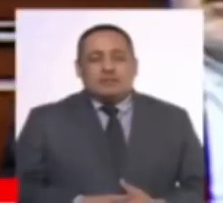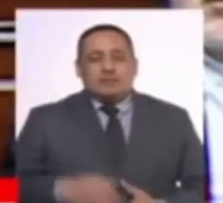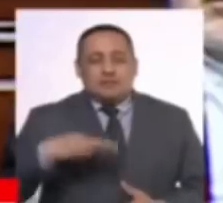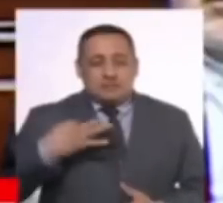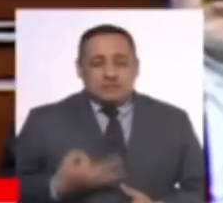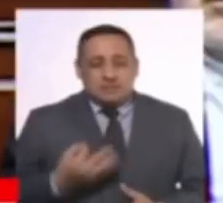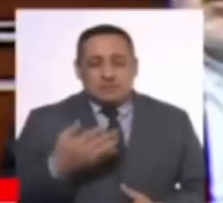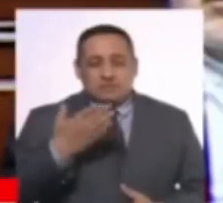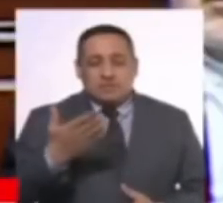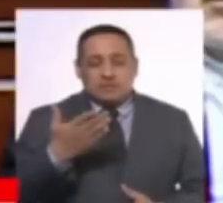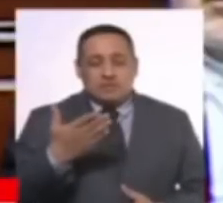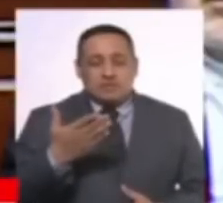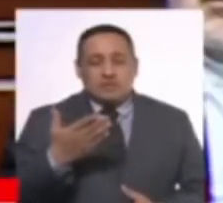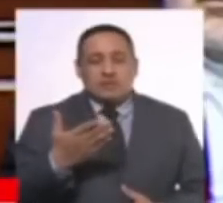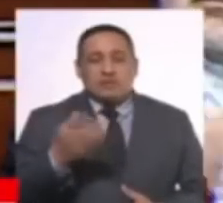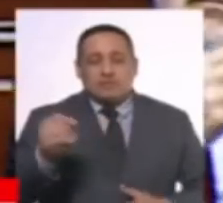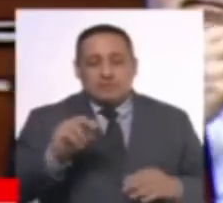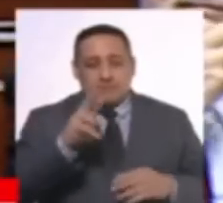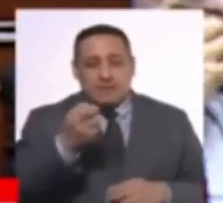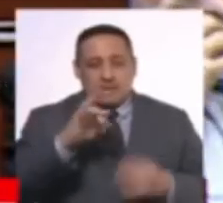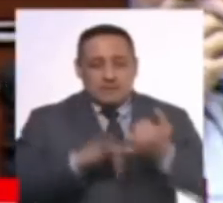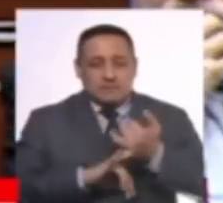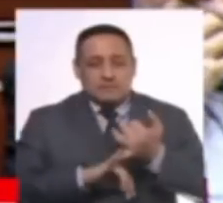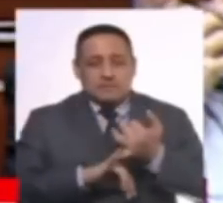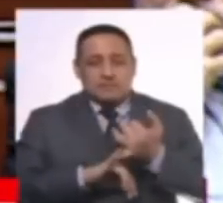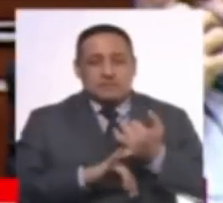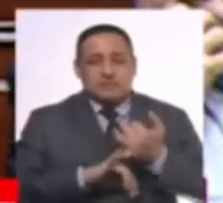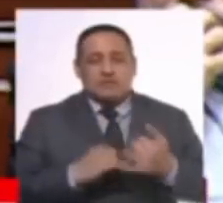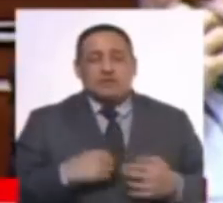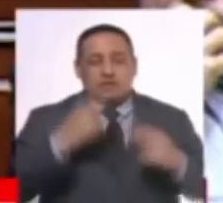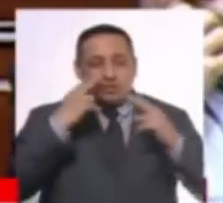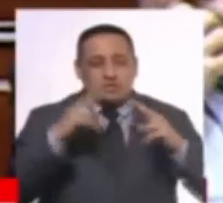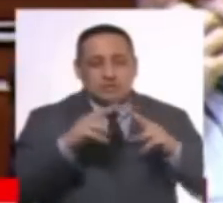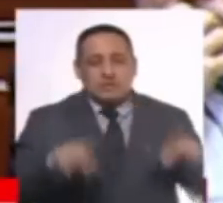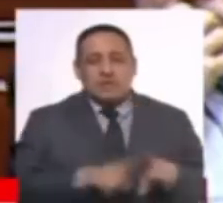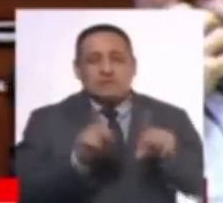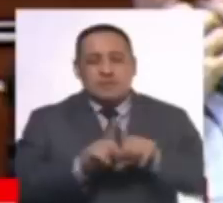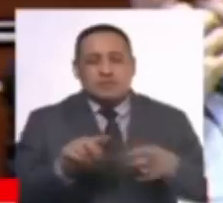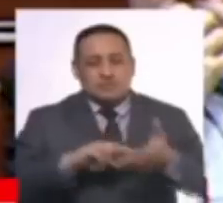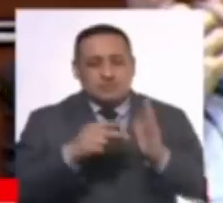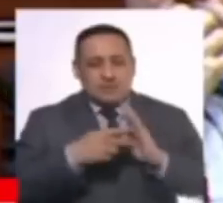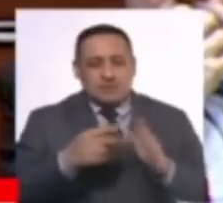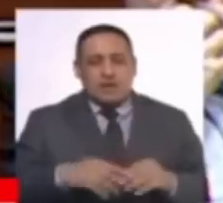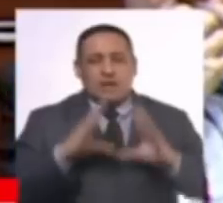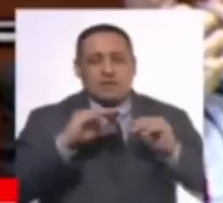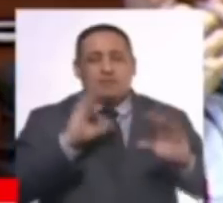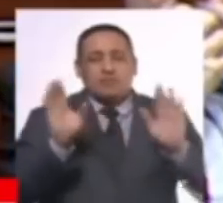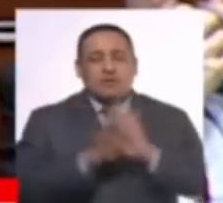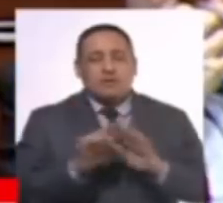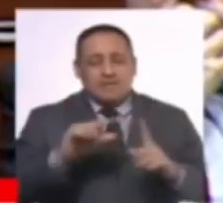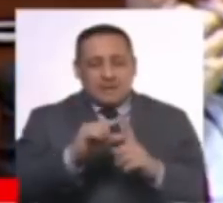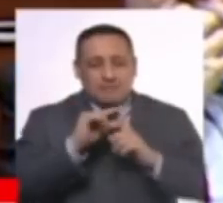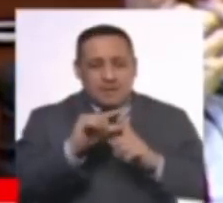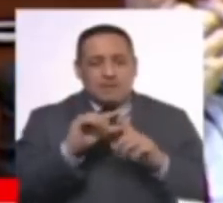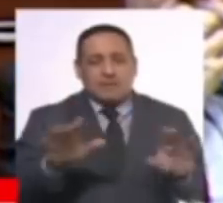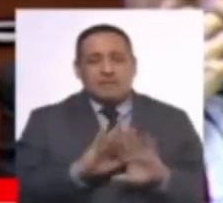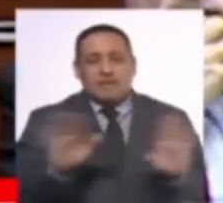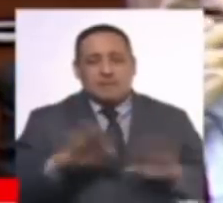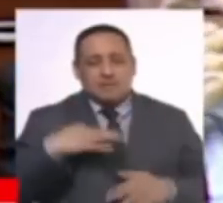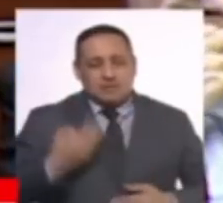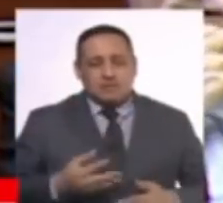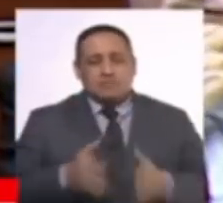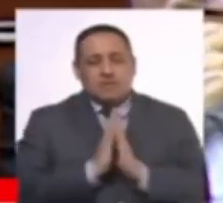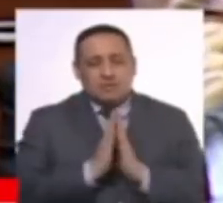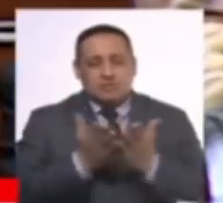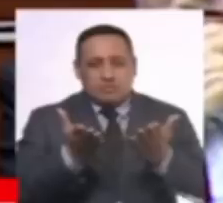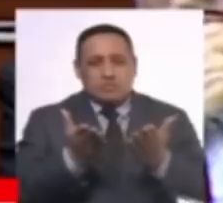señor, el señor Varas conoce perfectamente lo que ha dicho, así que retire la palabra, señor, se lo